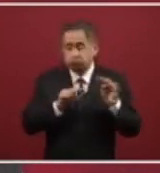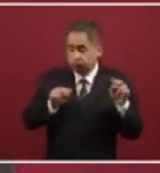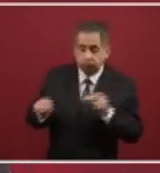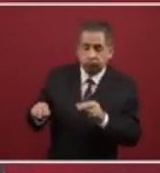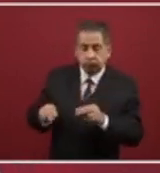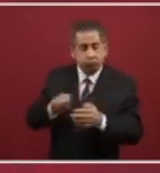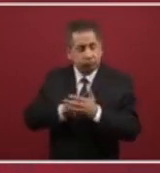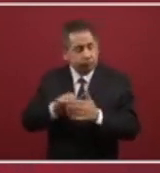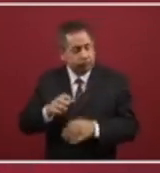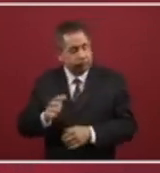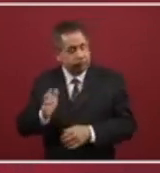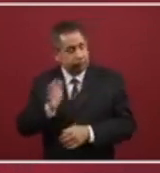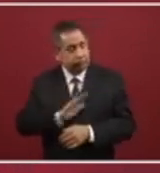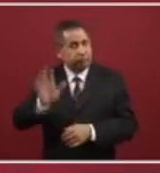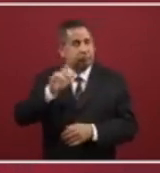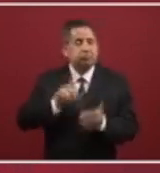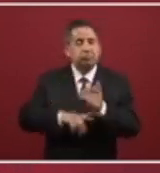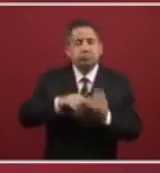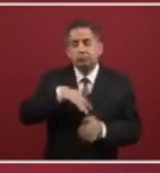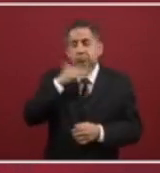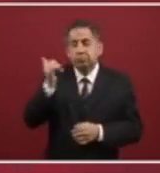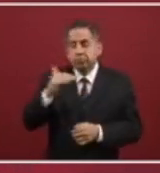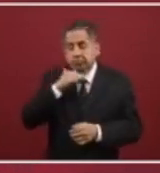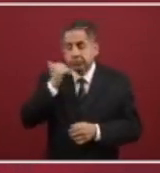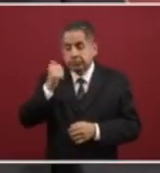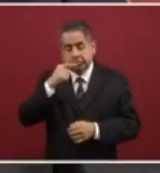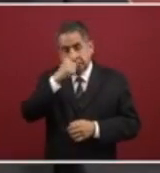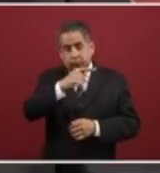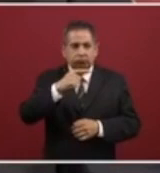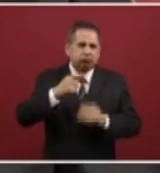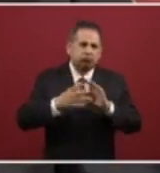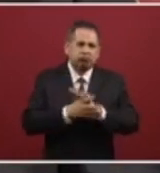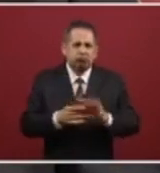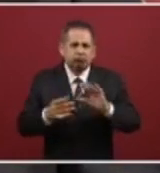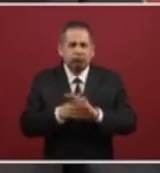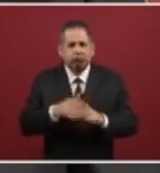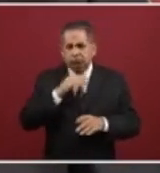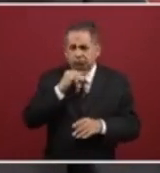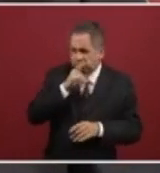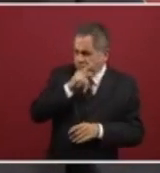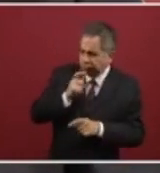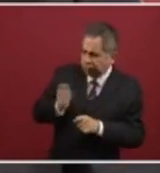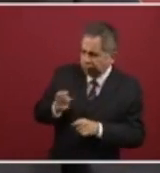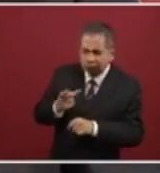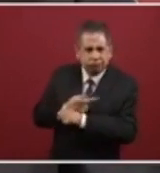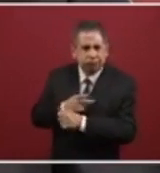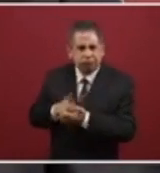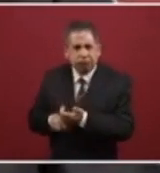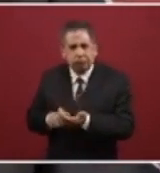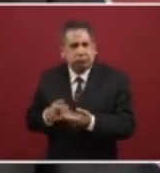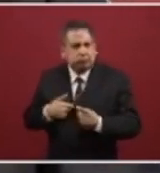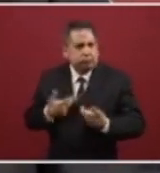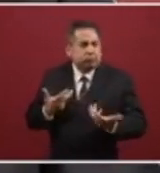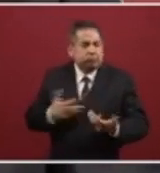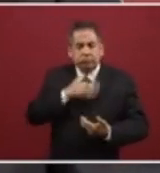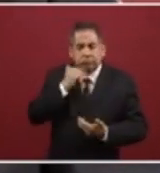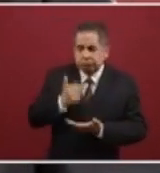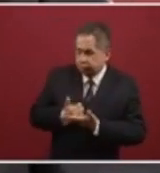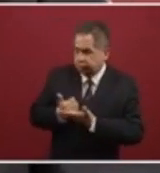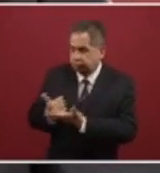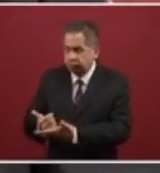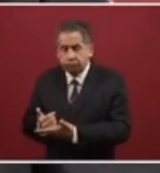fue sorprendente porque nos pidieron que lo expusiéramos, están preocupados, dicen, bueno, ¿qué ocurre? ¿Qué podemos hacer para